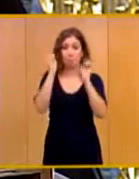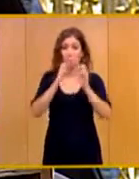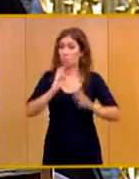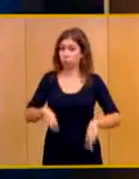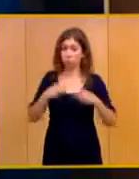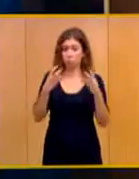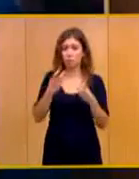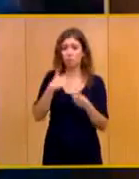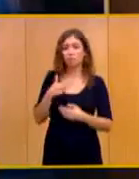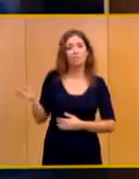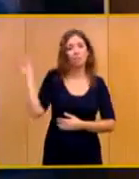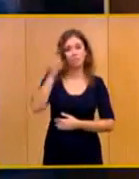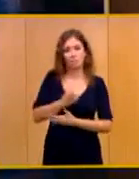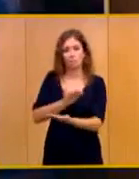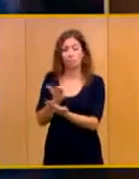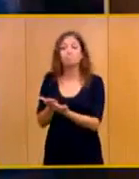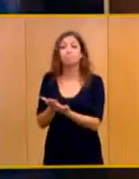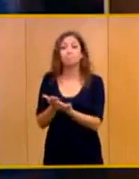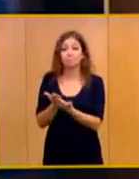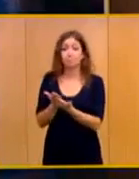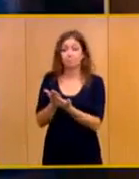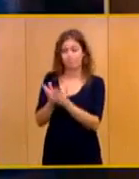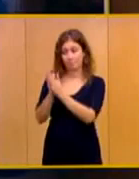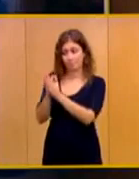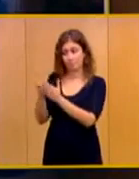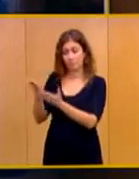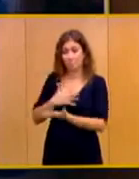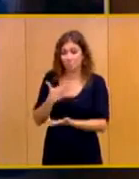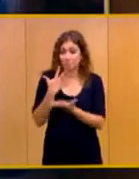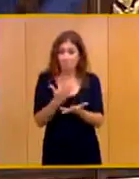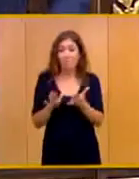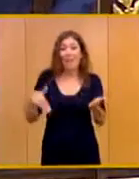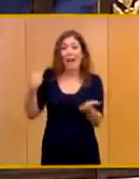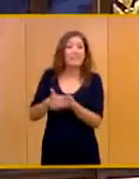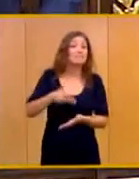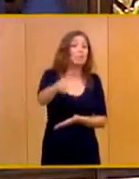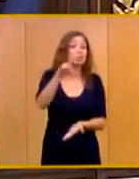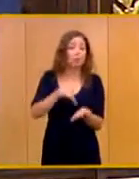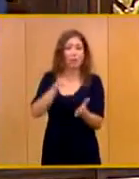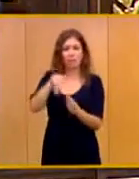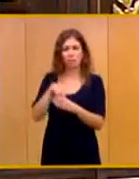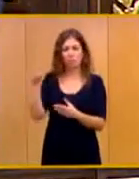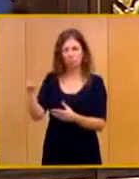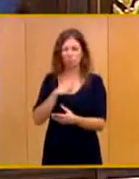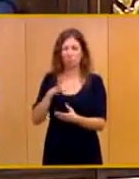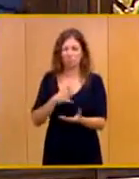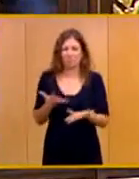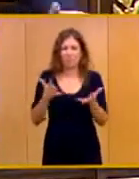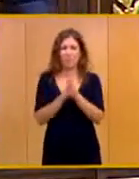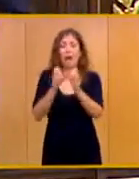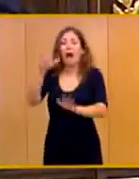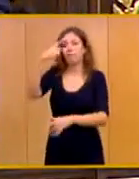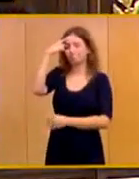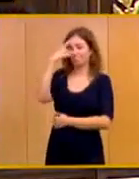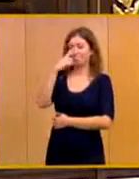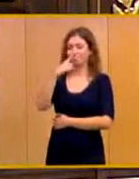reitero que esté dispuesto, hasta que lleguen las elecciones, a concertar, a dialogar. Y por cierto, vamos